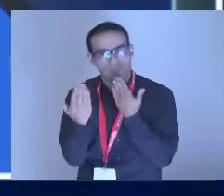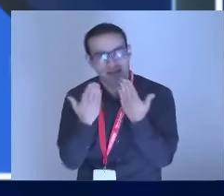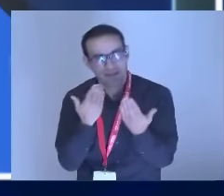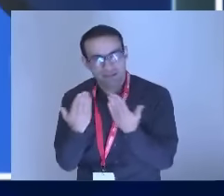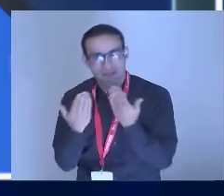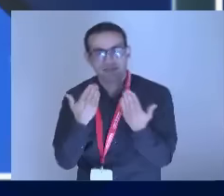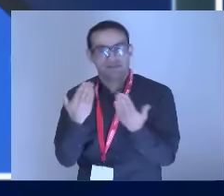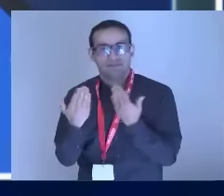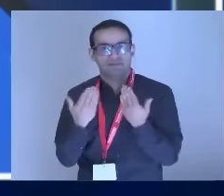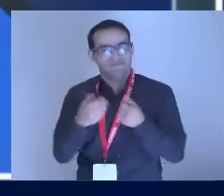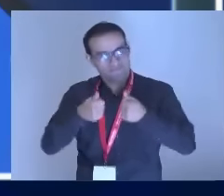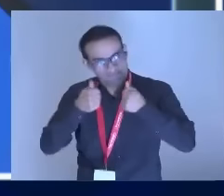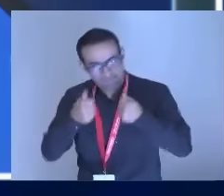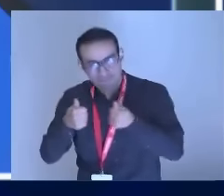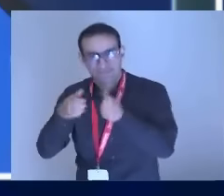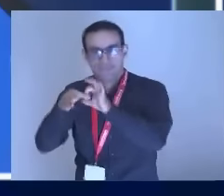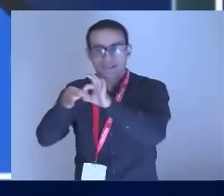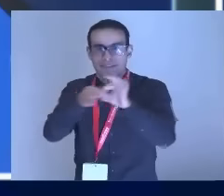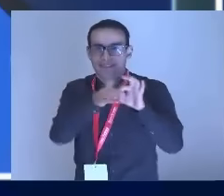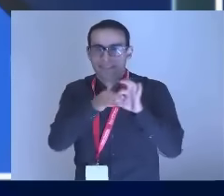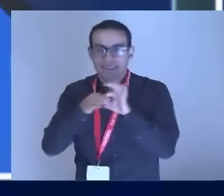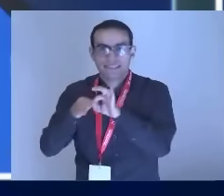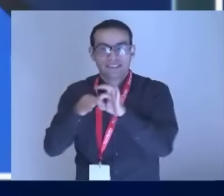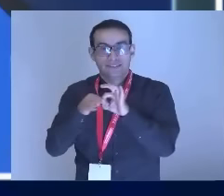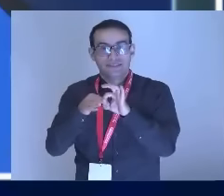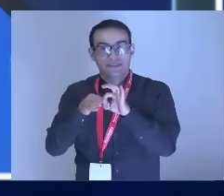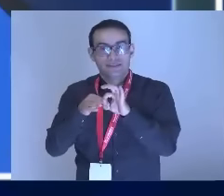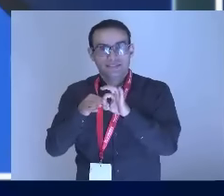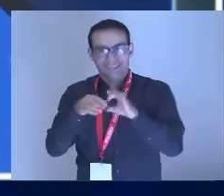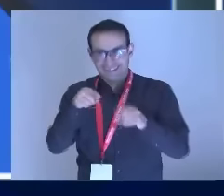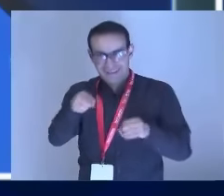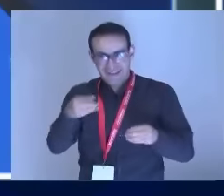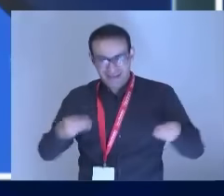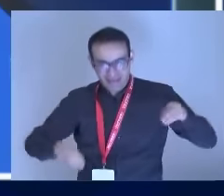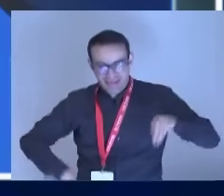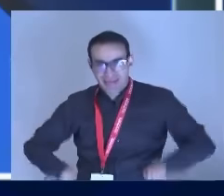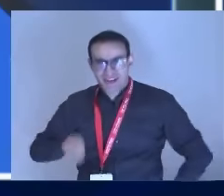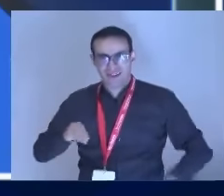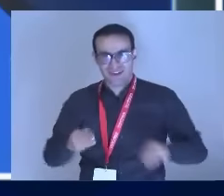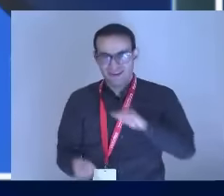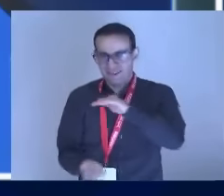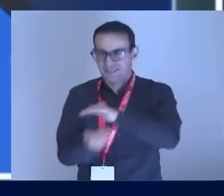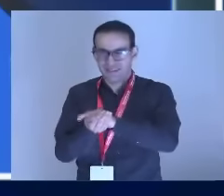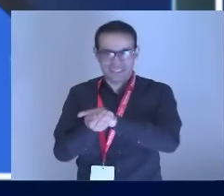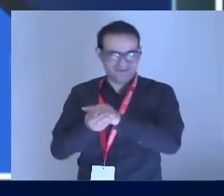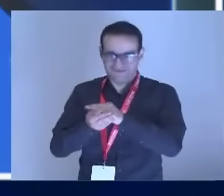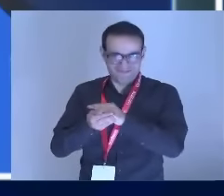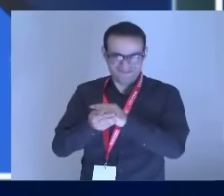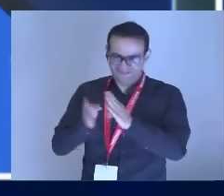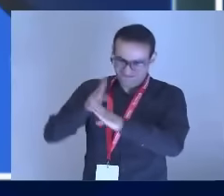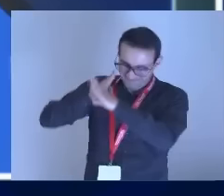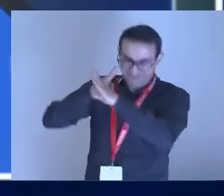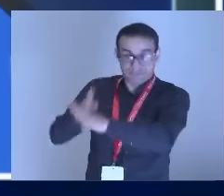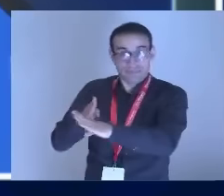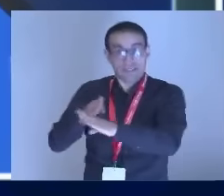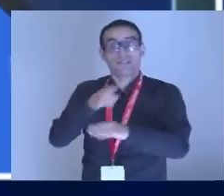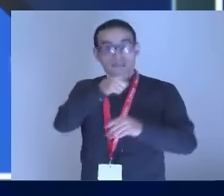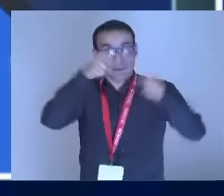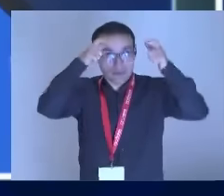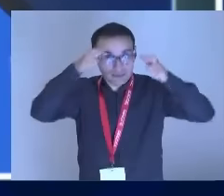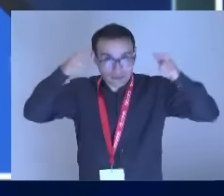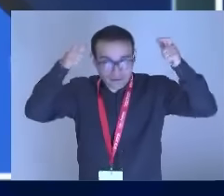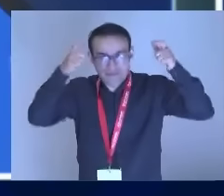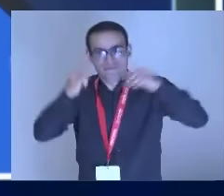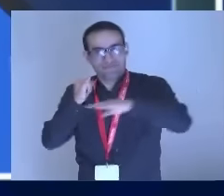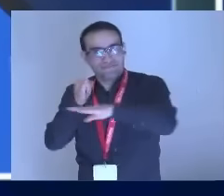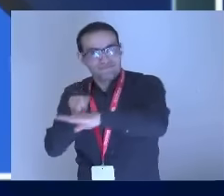entre tanto es urgente arreciar la lucha contra la corrupción hay que declararle la guerra desde el estado las instituciones y